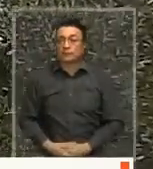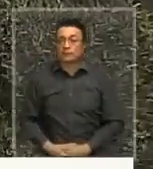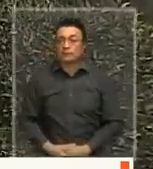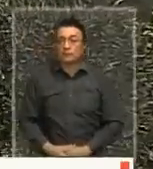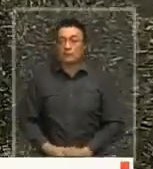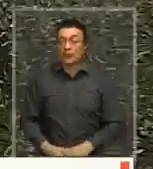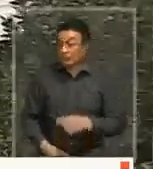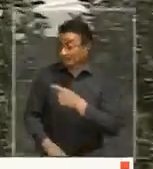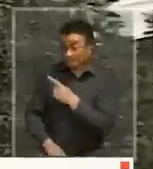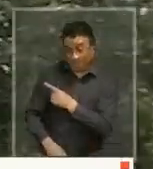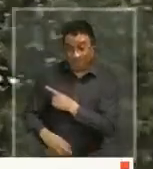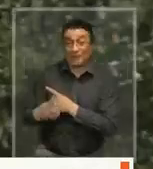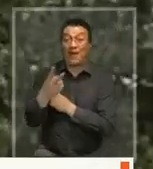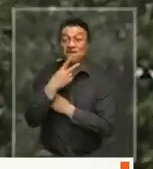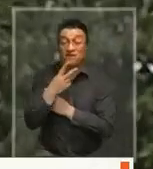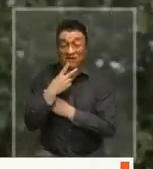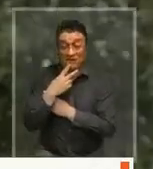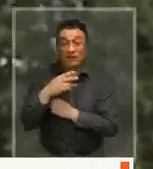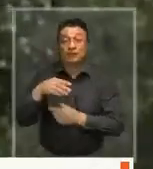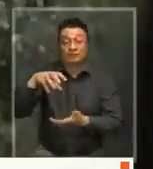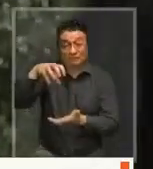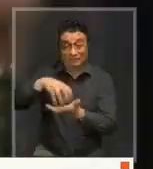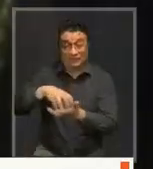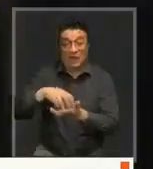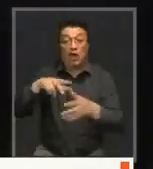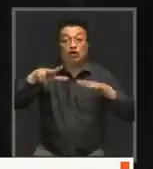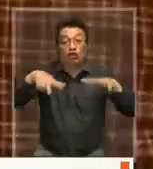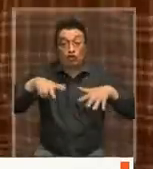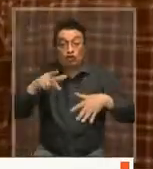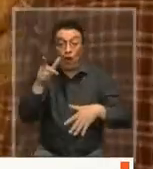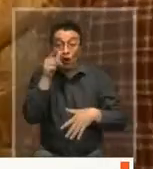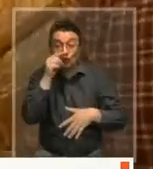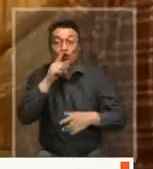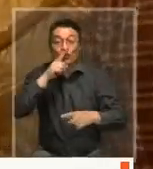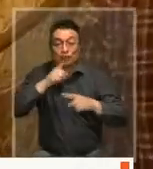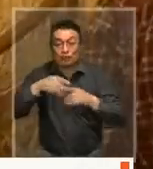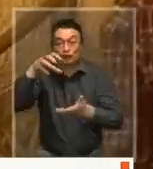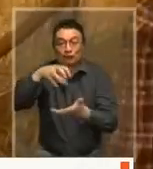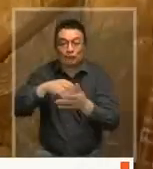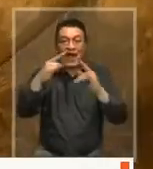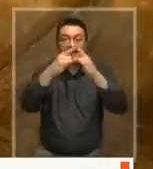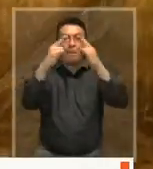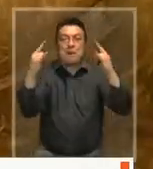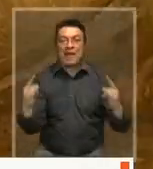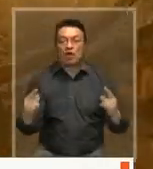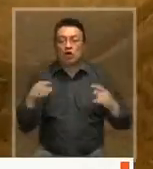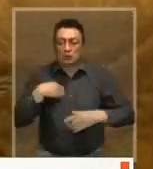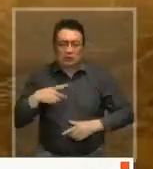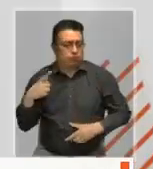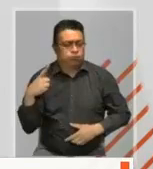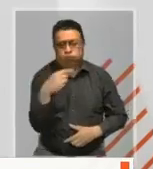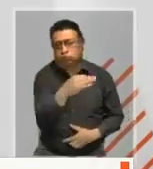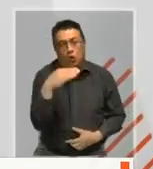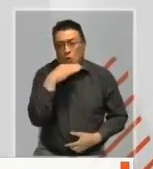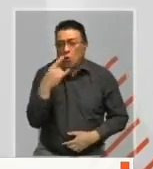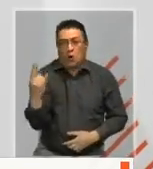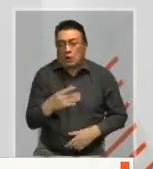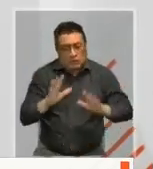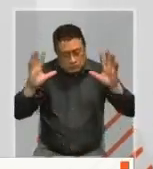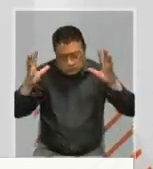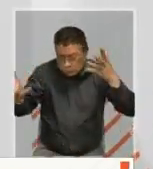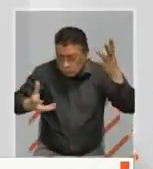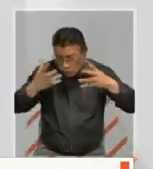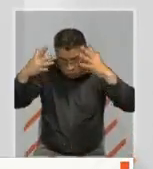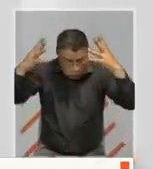Juan, habitante del campamento 18 de octubre, hoy con mascarilla, cuenta que arrancó desesperada de la urgencia. Como pudo, salió en medio del